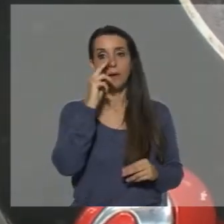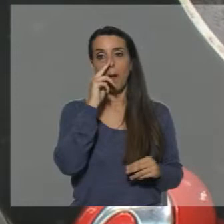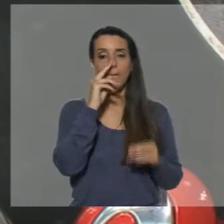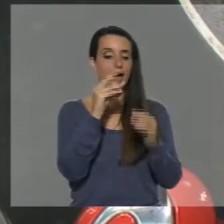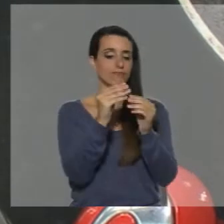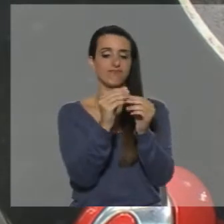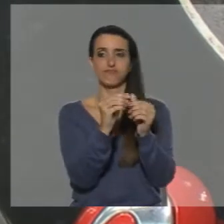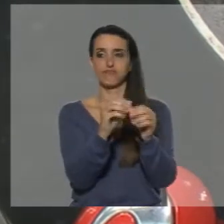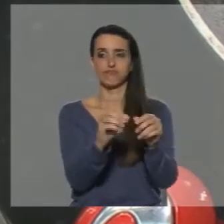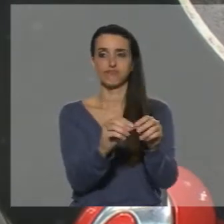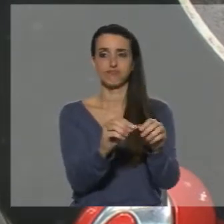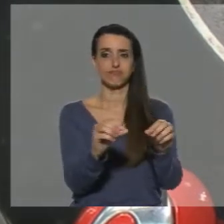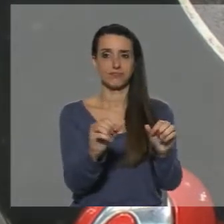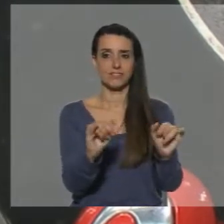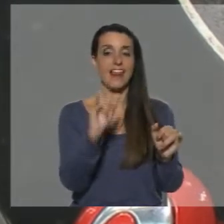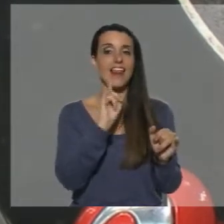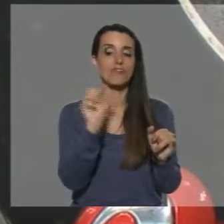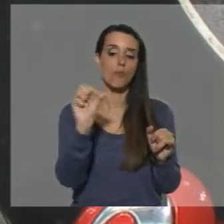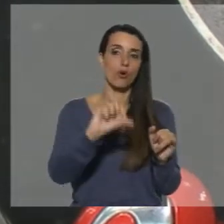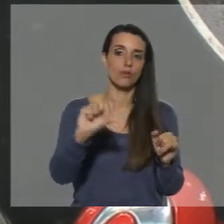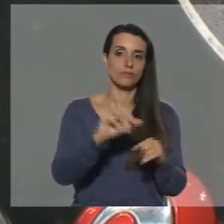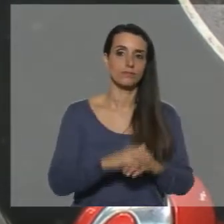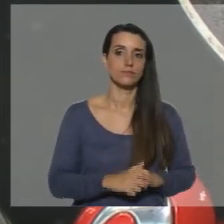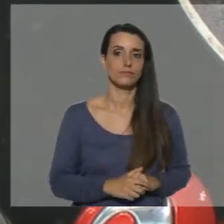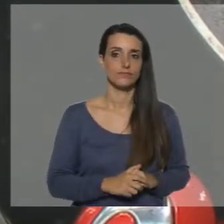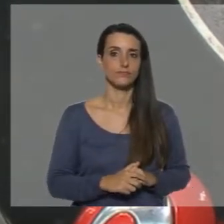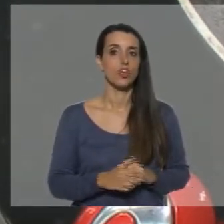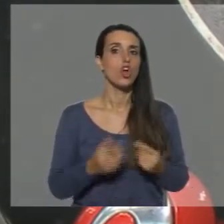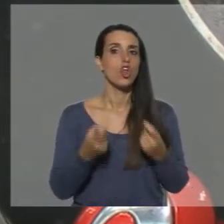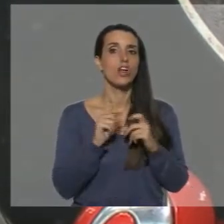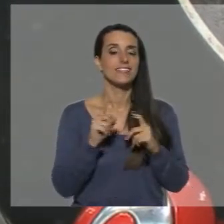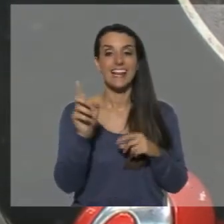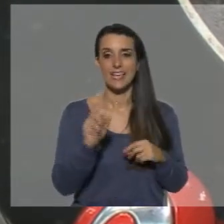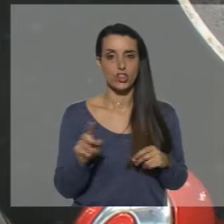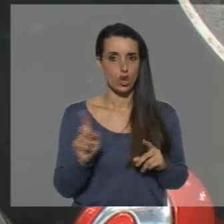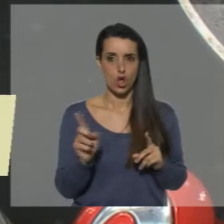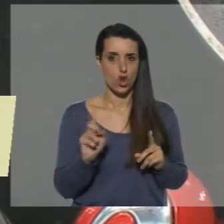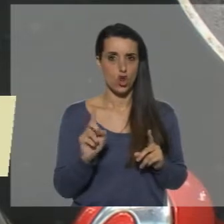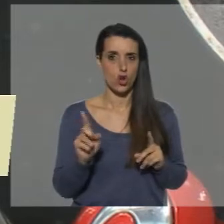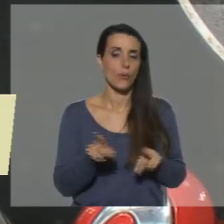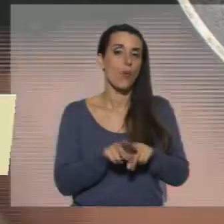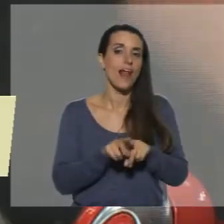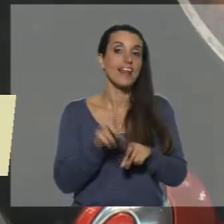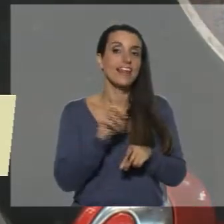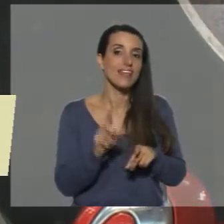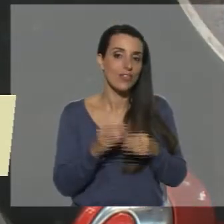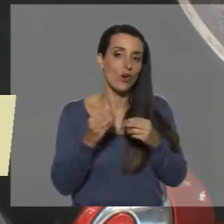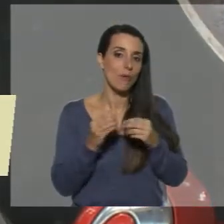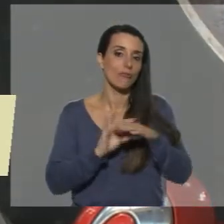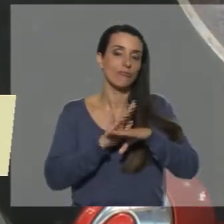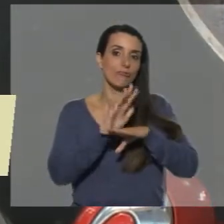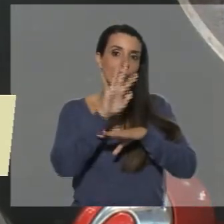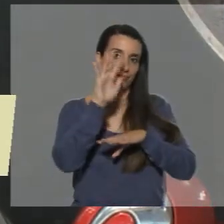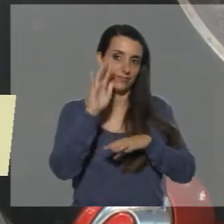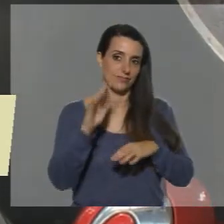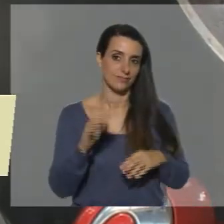y ahí le agregamos claro, un poquito más de leche todavía. No tiene que quedar con mucho líquido. No, no. Igual bien. El líquido es lo que tenemos acá que se va evaporando. Se va evaporando.